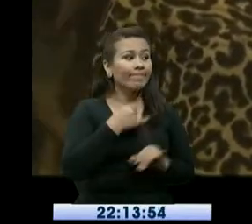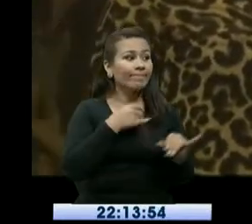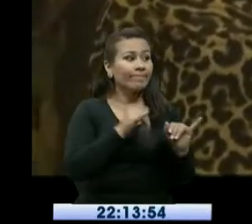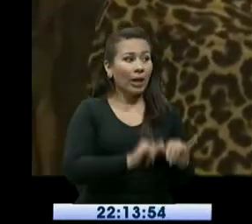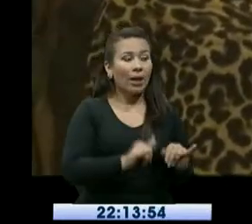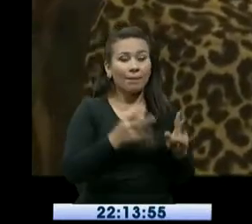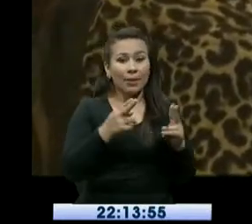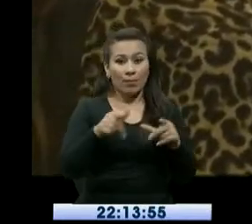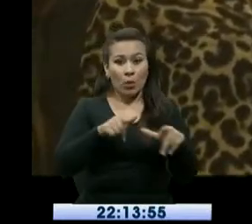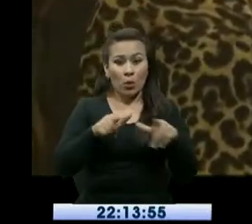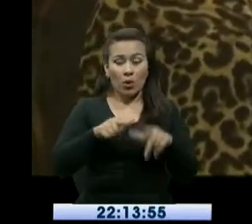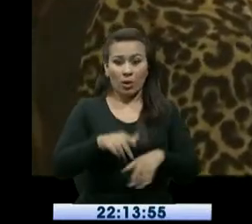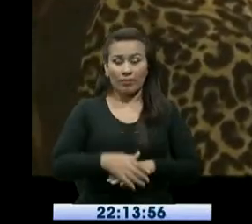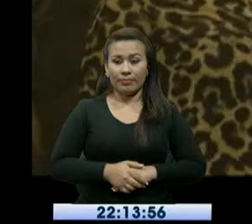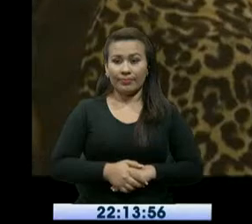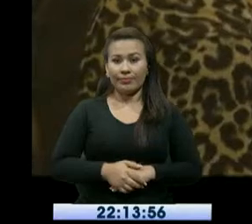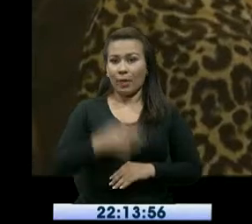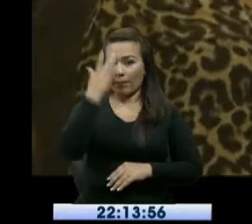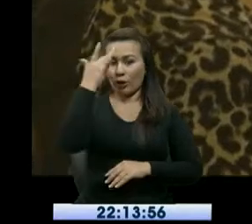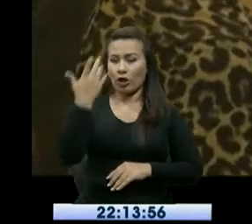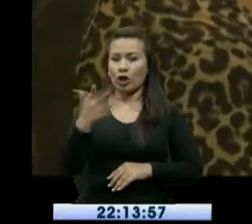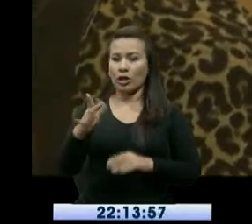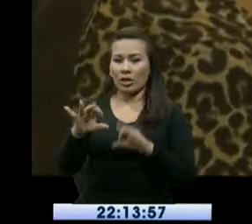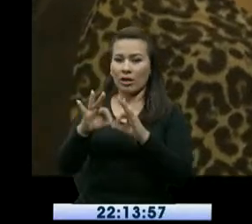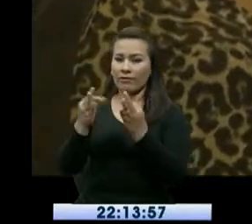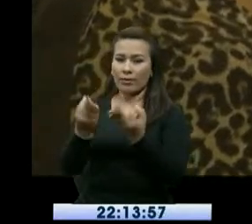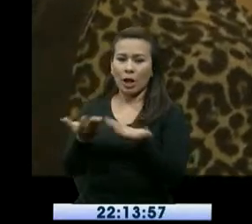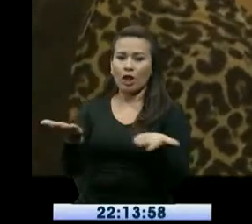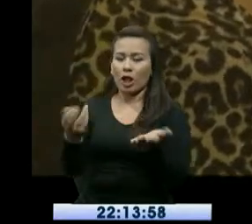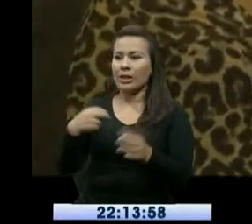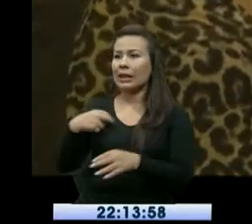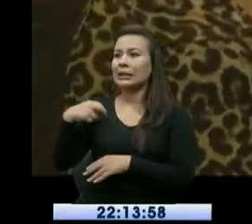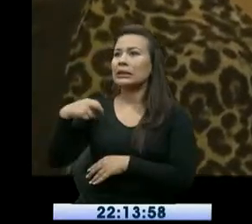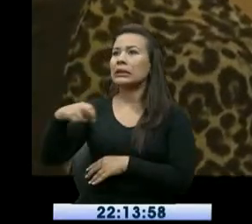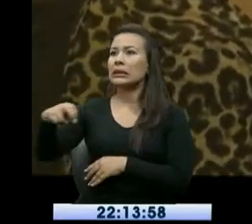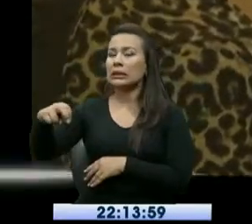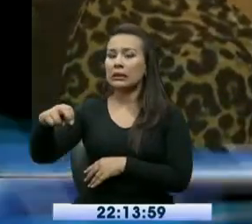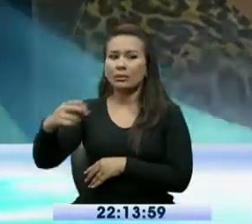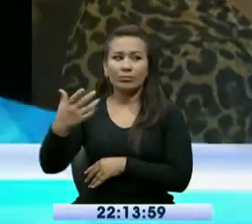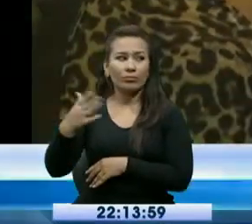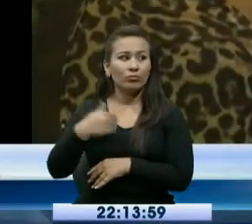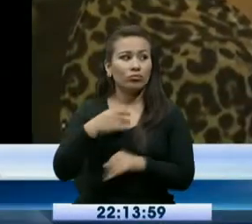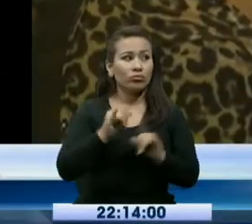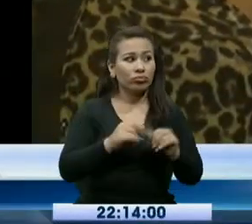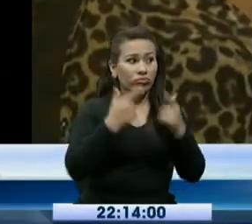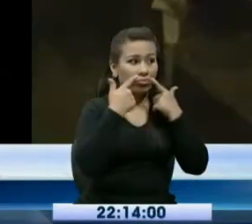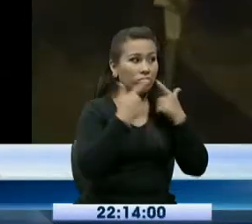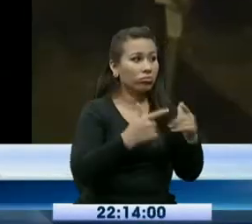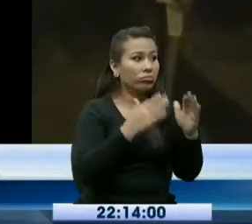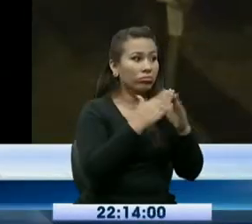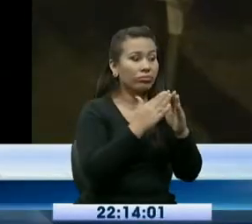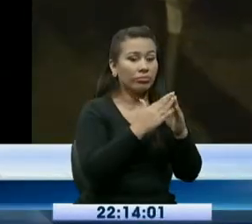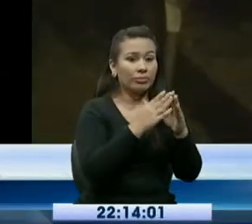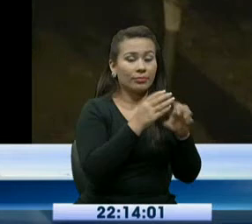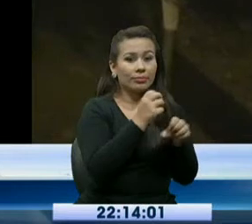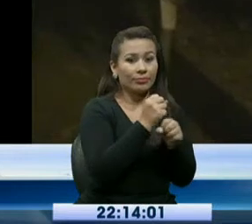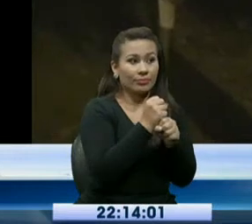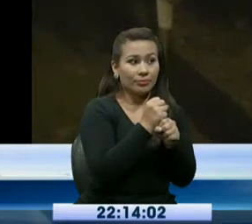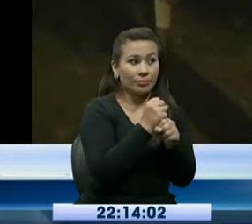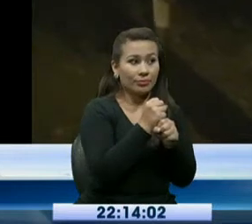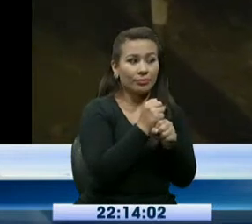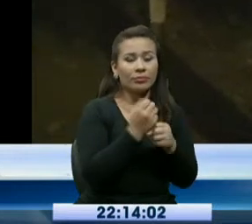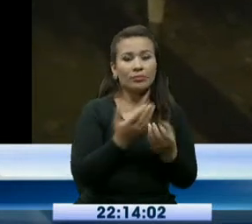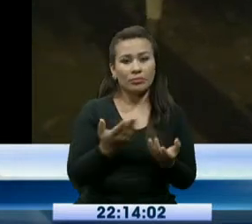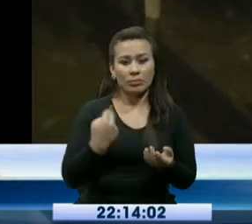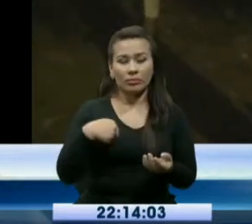el mismo sector porque no tienen familias acogientes donde trasladarse o porque no quieren ser ubicados en los albergues,